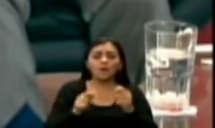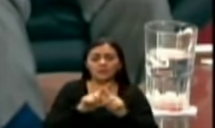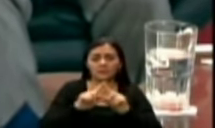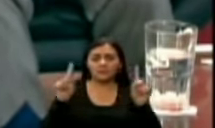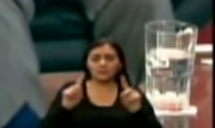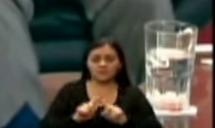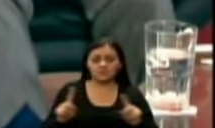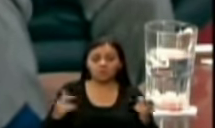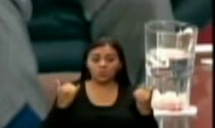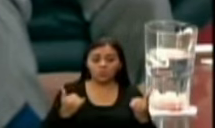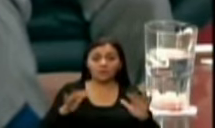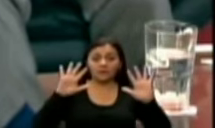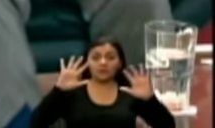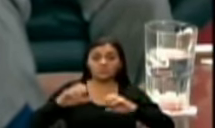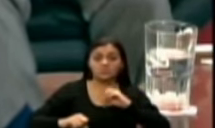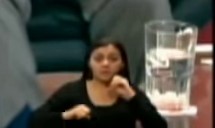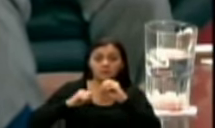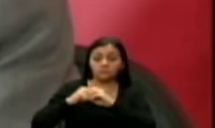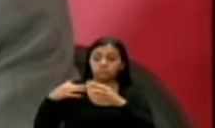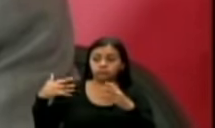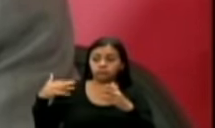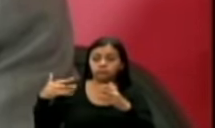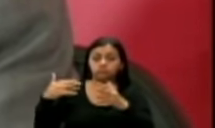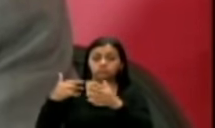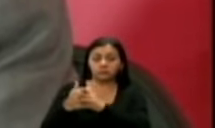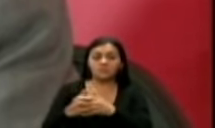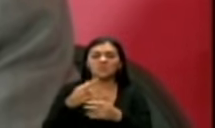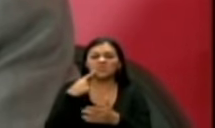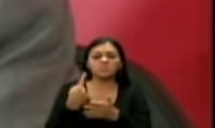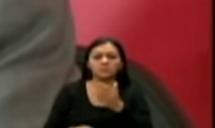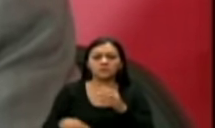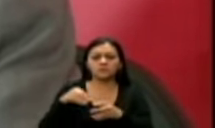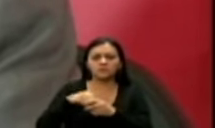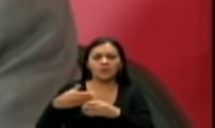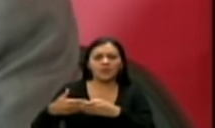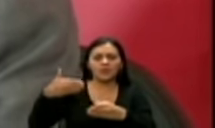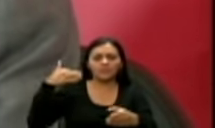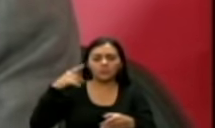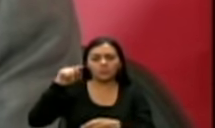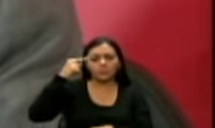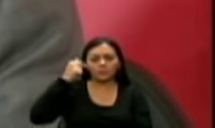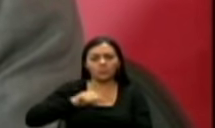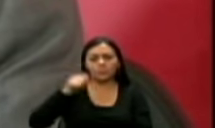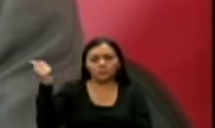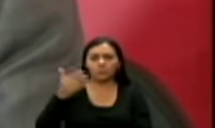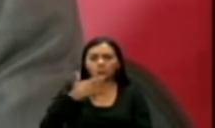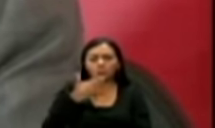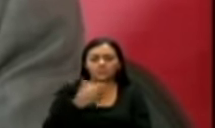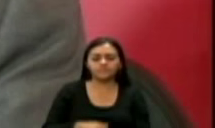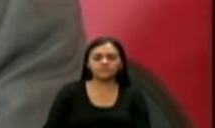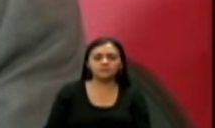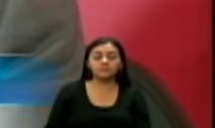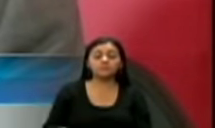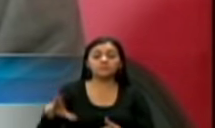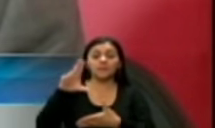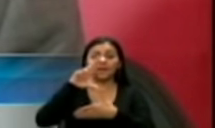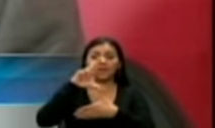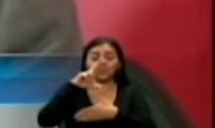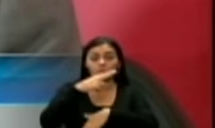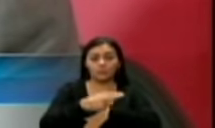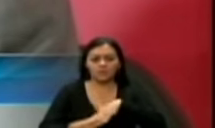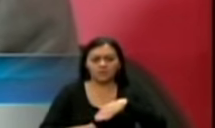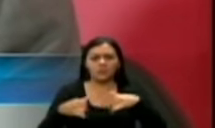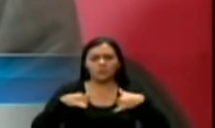usted mira en esta década de los países progresistas a lo que sucedía antes con otros gobiernos? Bueno, América Latina sigue siendo